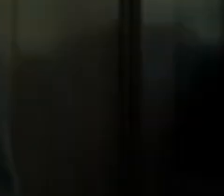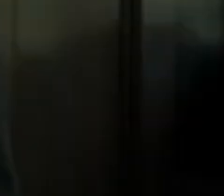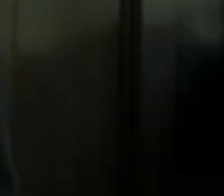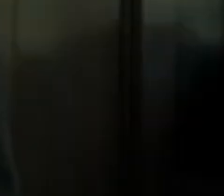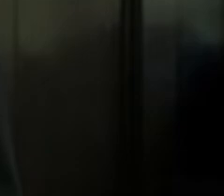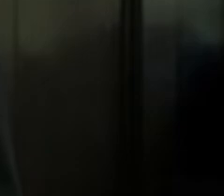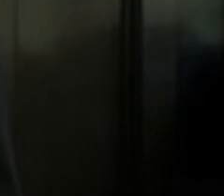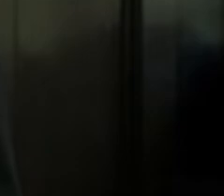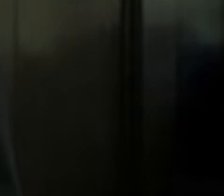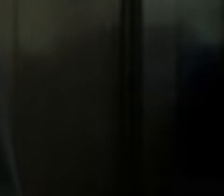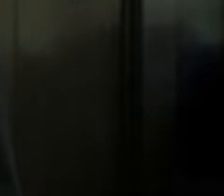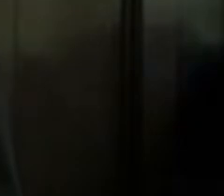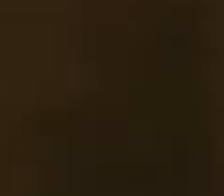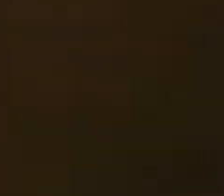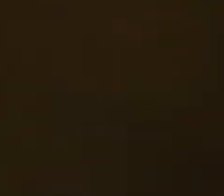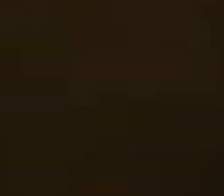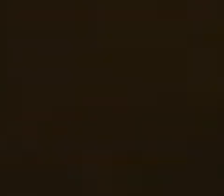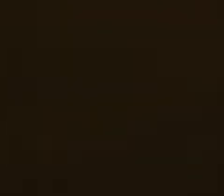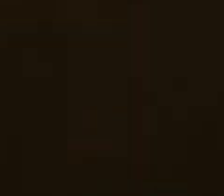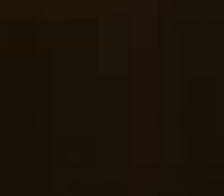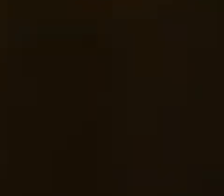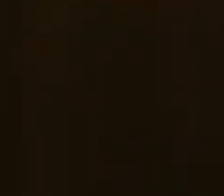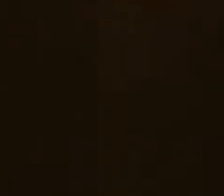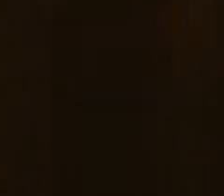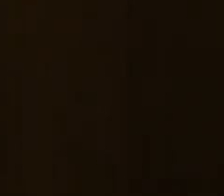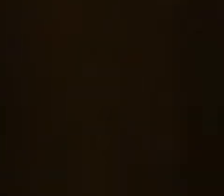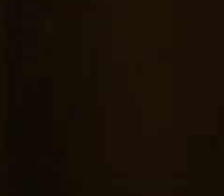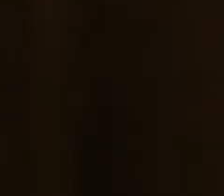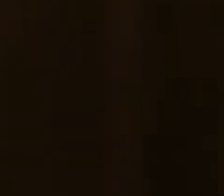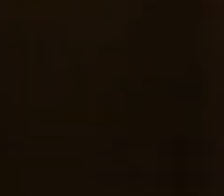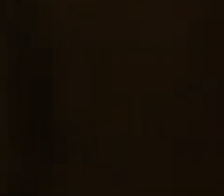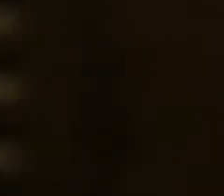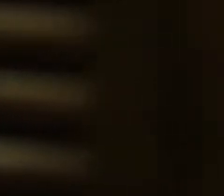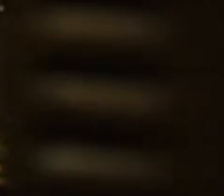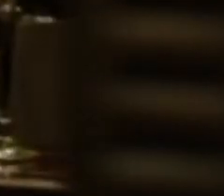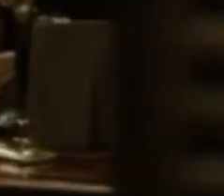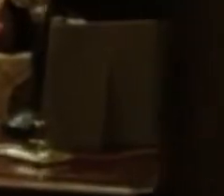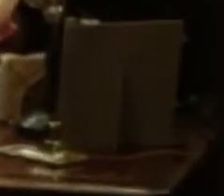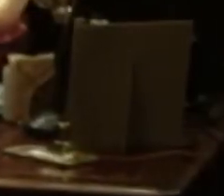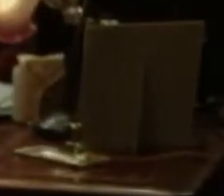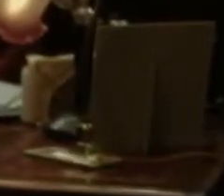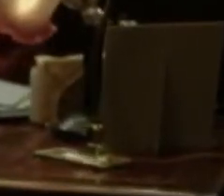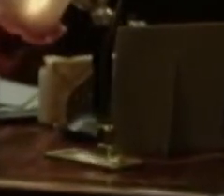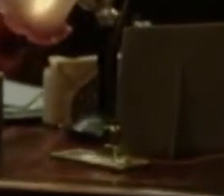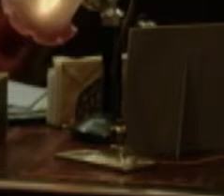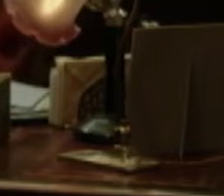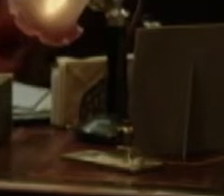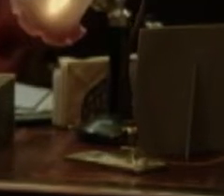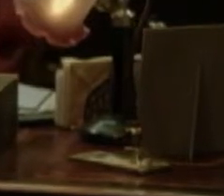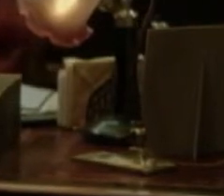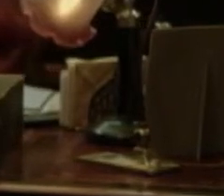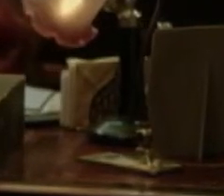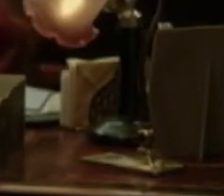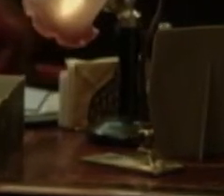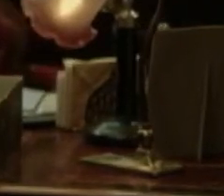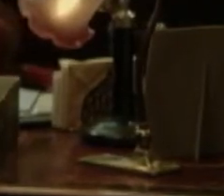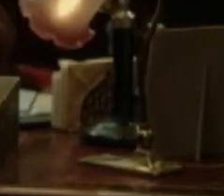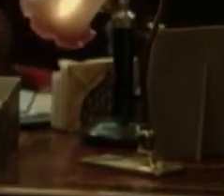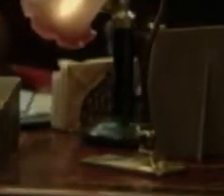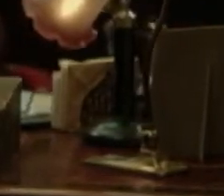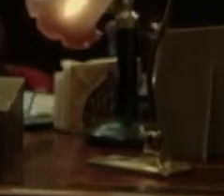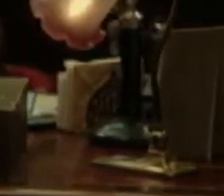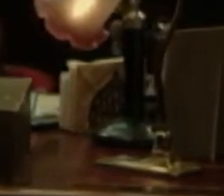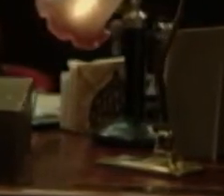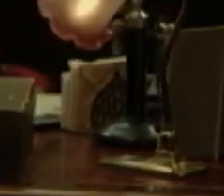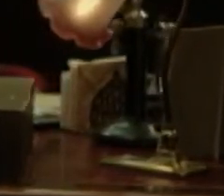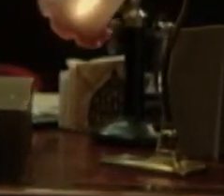una buena relación con los empleados. El señor Selfridge, conocido por sus ideas liberales, ayuda a las mujeres que quieren